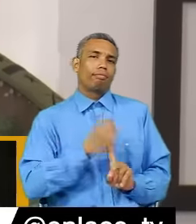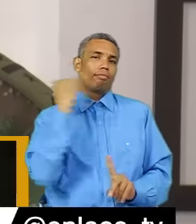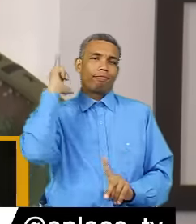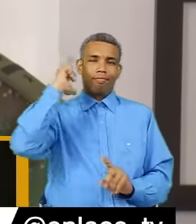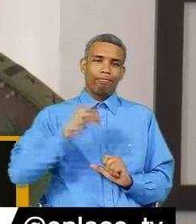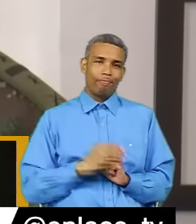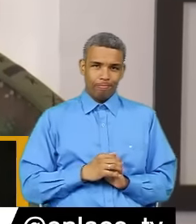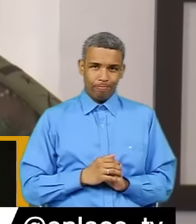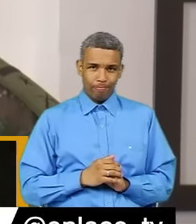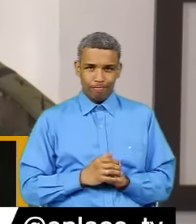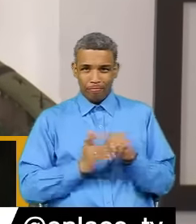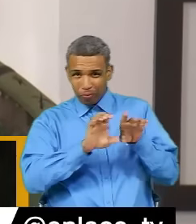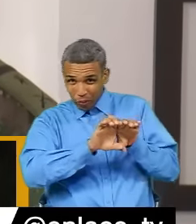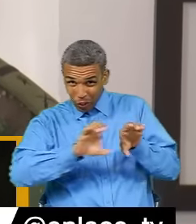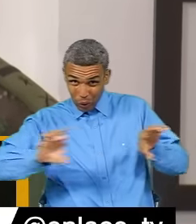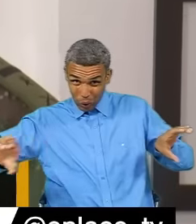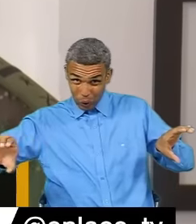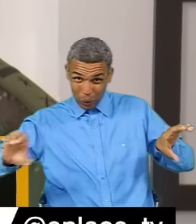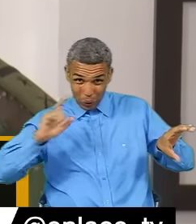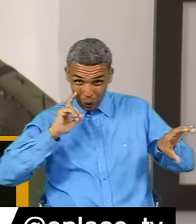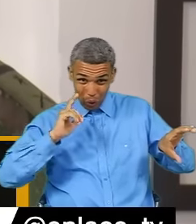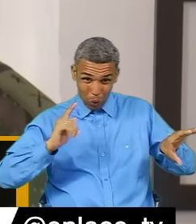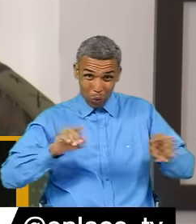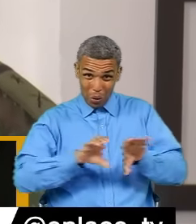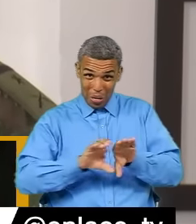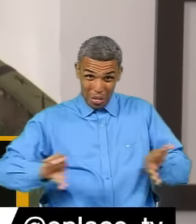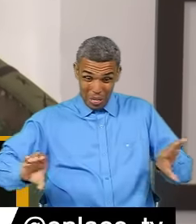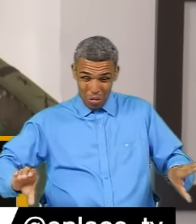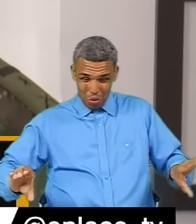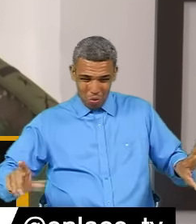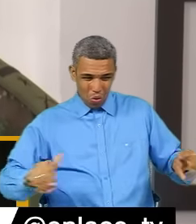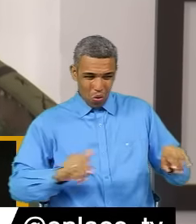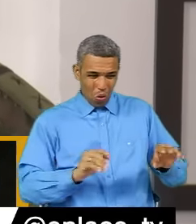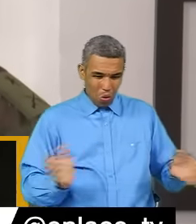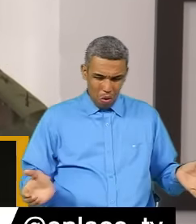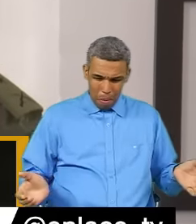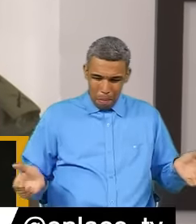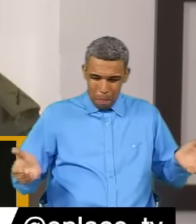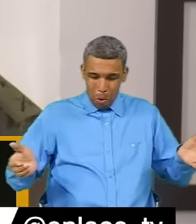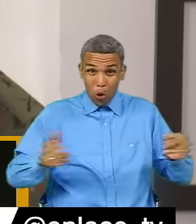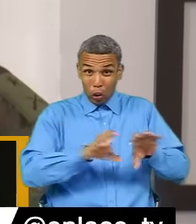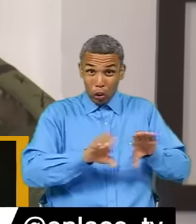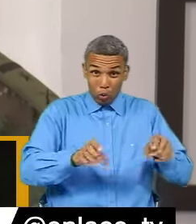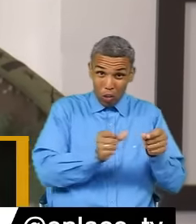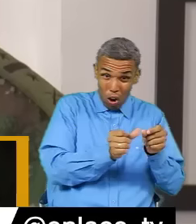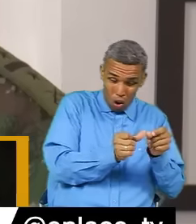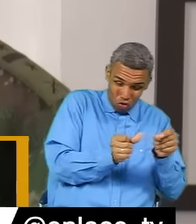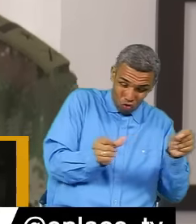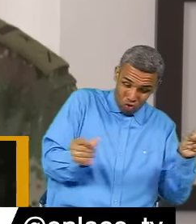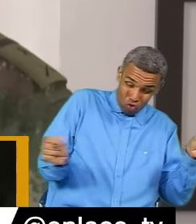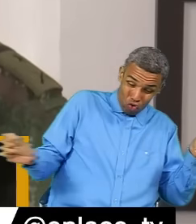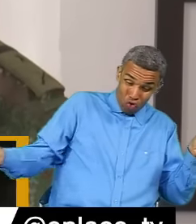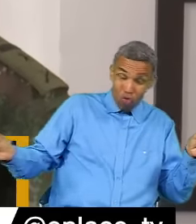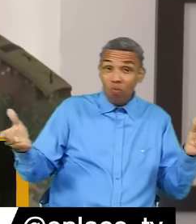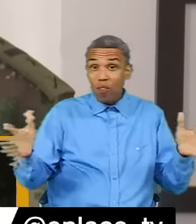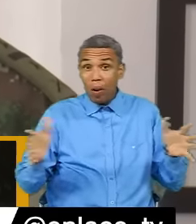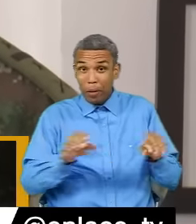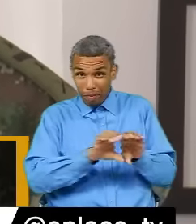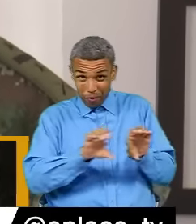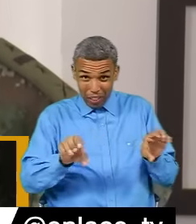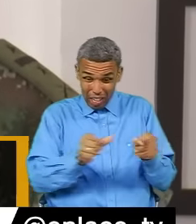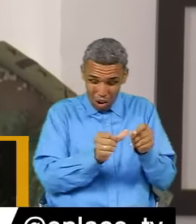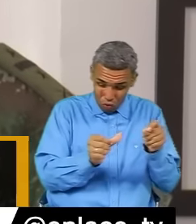de resaltar es el valor comercial que tiene cada metro de tubo de estos. ¿En cuánto estaban evaluados estos 200